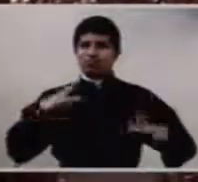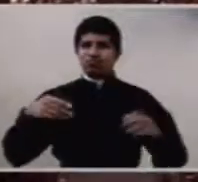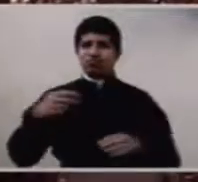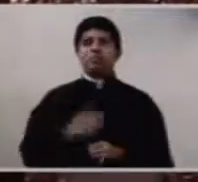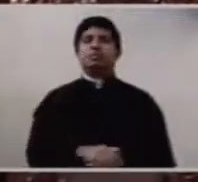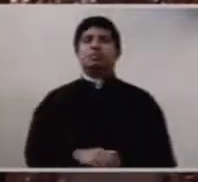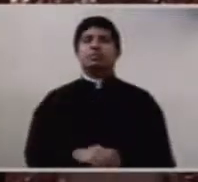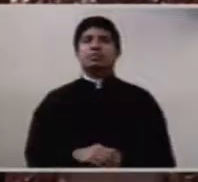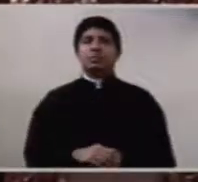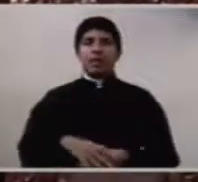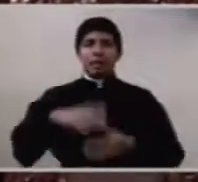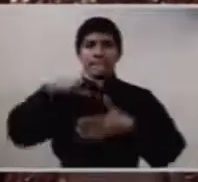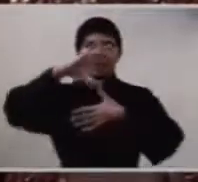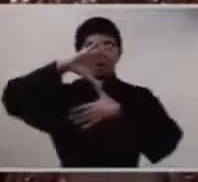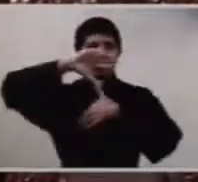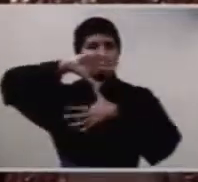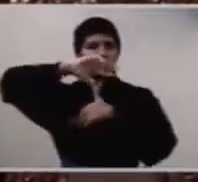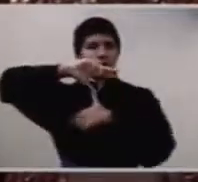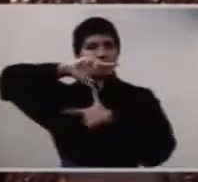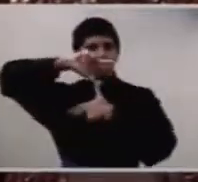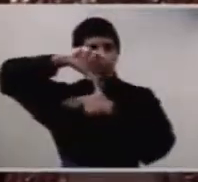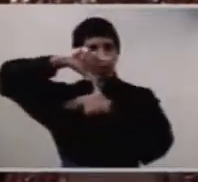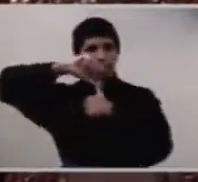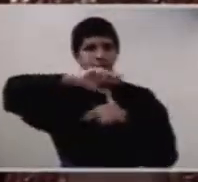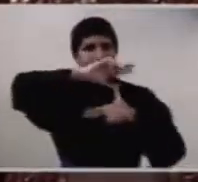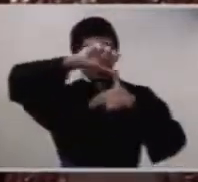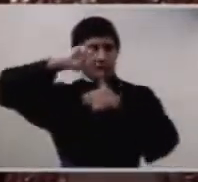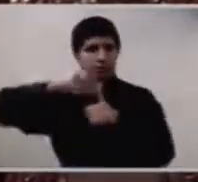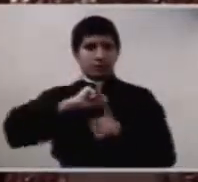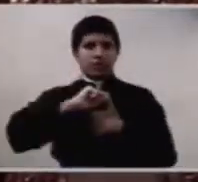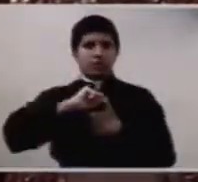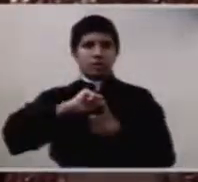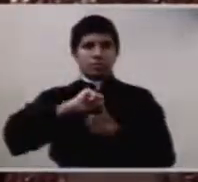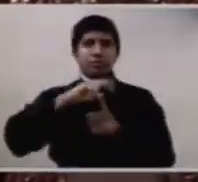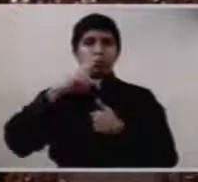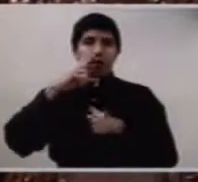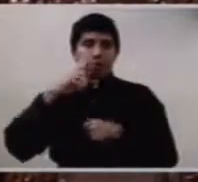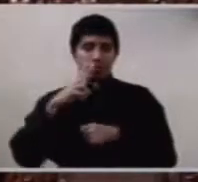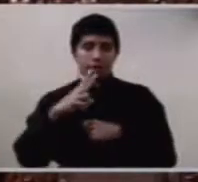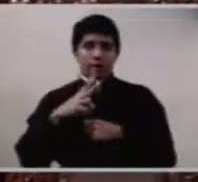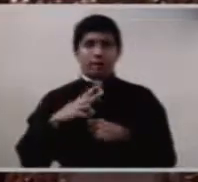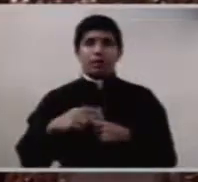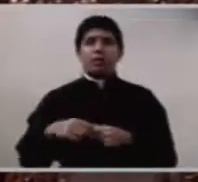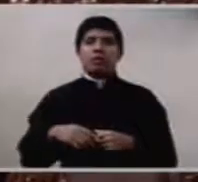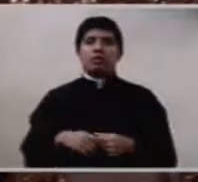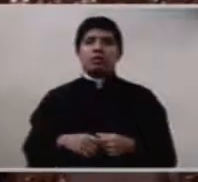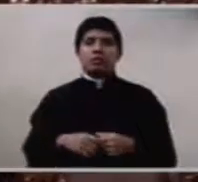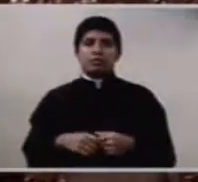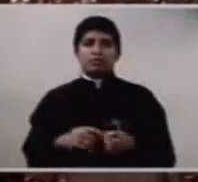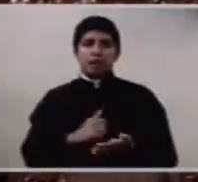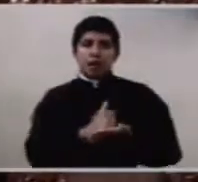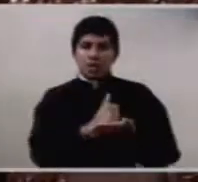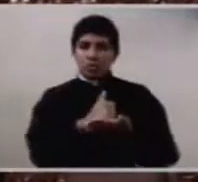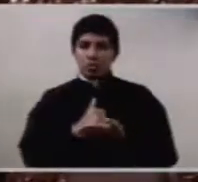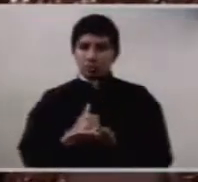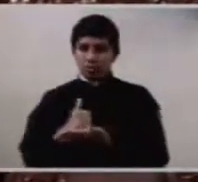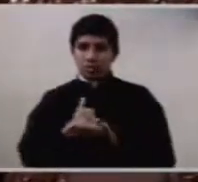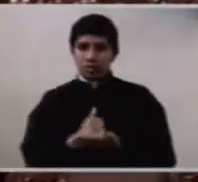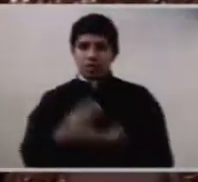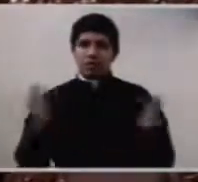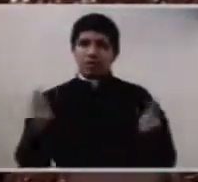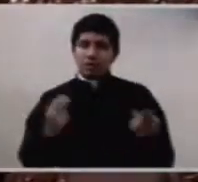de estas grandes muestras de solidaridad y de generosidad que hemos tenido, necesitamos